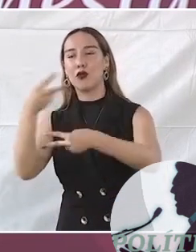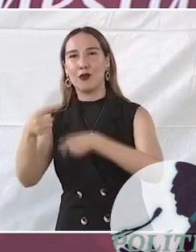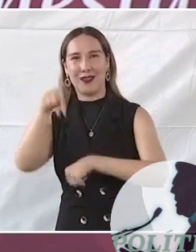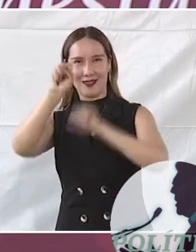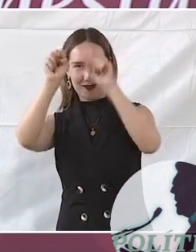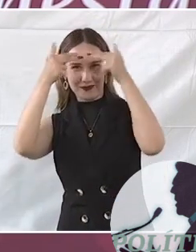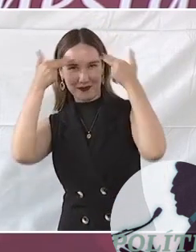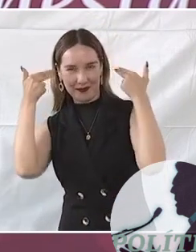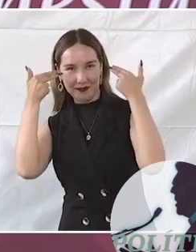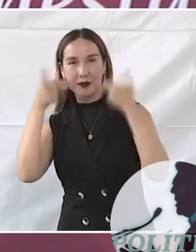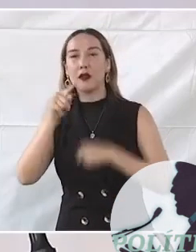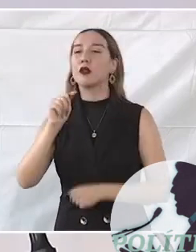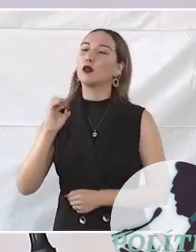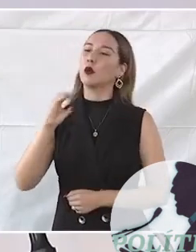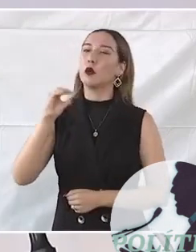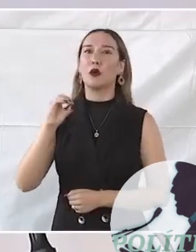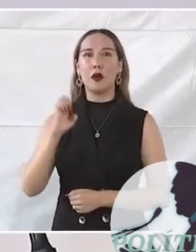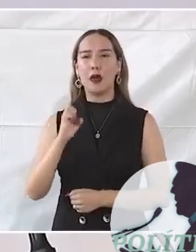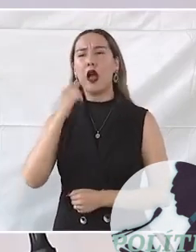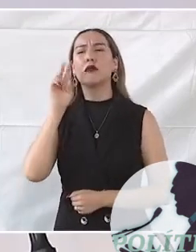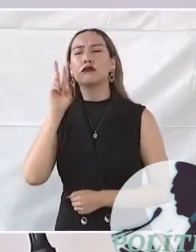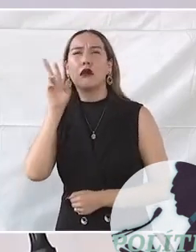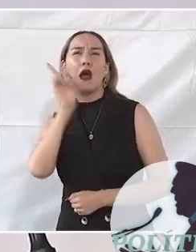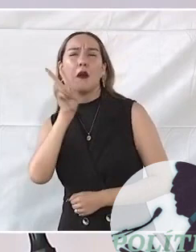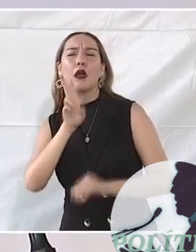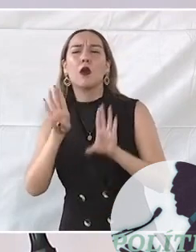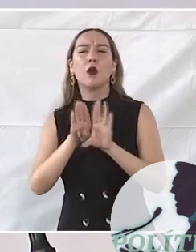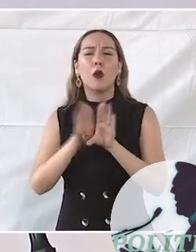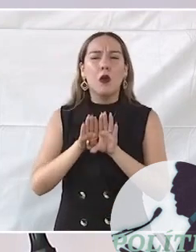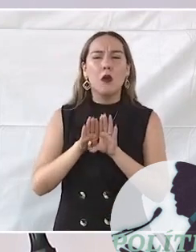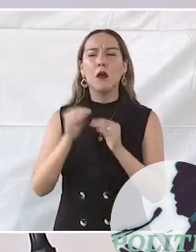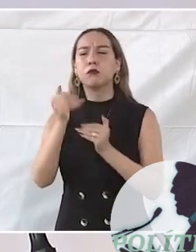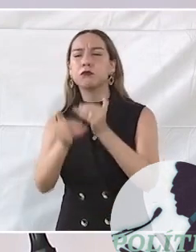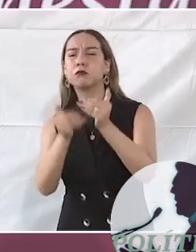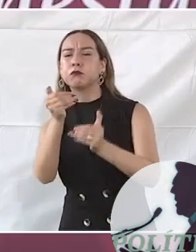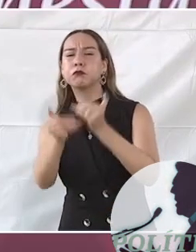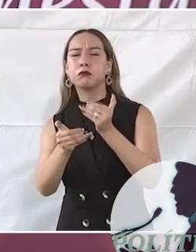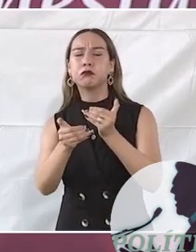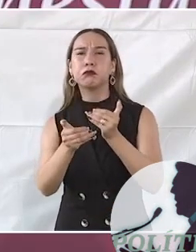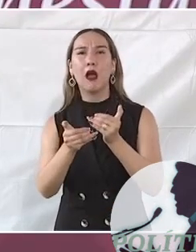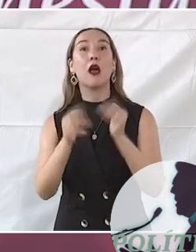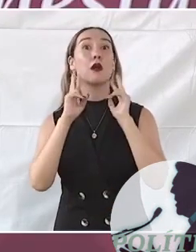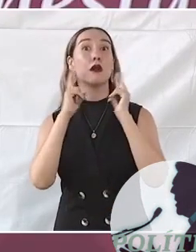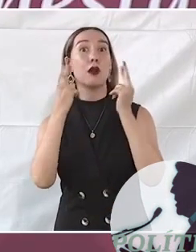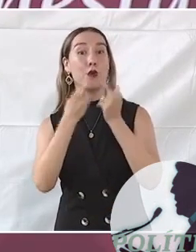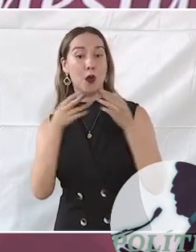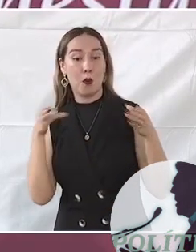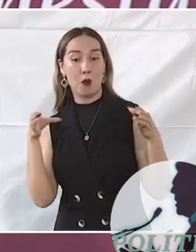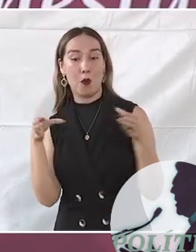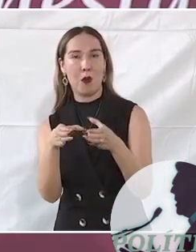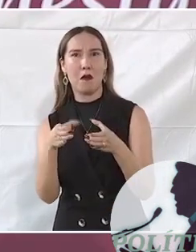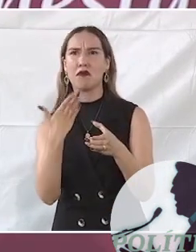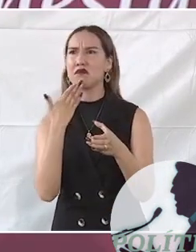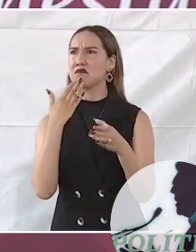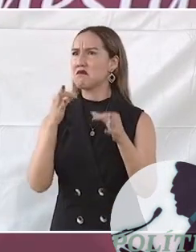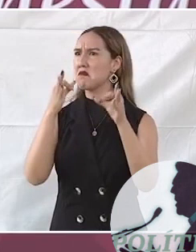la Huasteca, a corroborar el avance de los programas para el bienestar. Realizamos una asamblea con la comunidad y nos fuimos muy